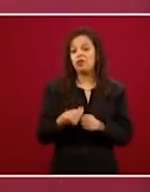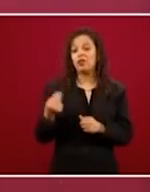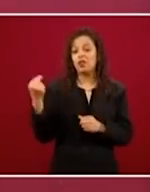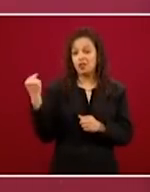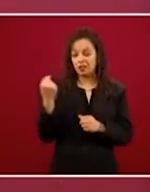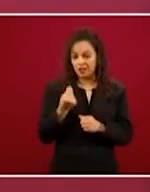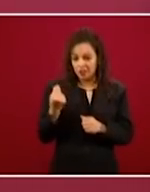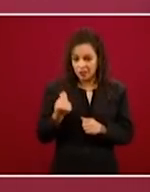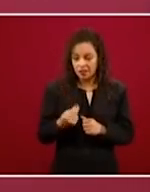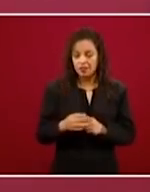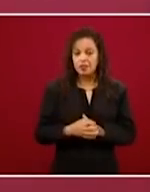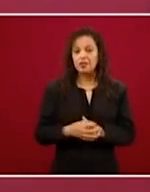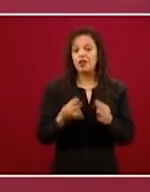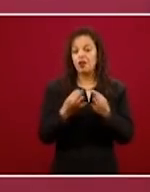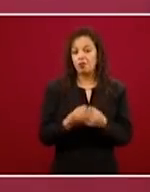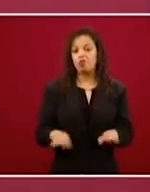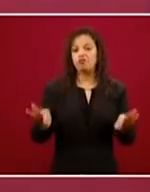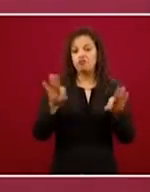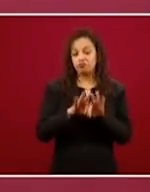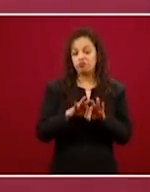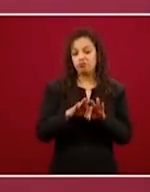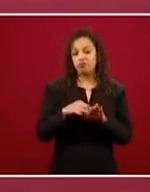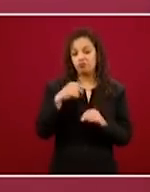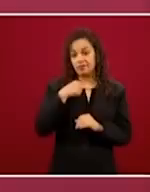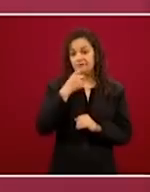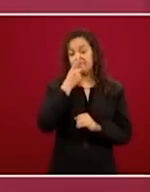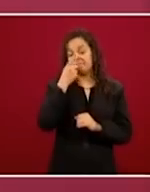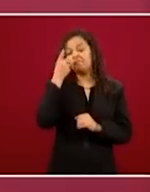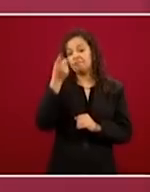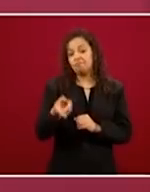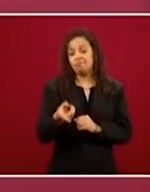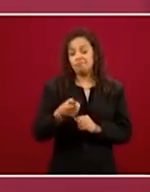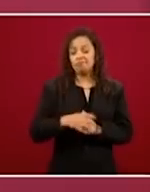y de es importante es decir qué